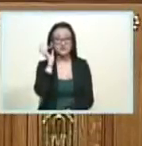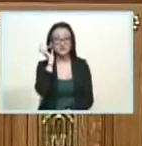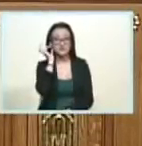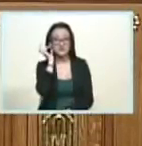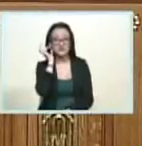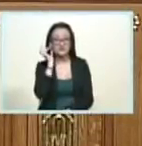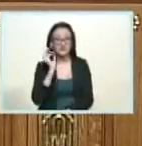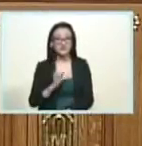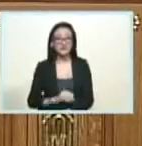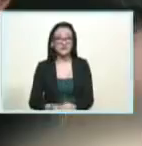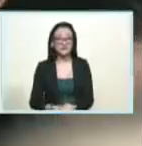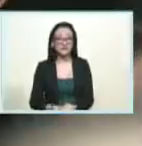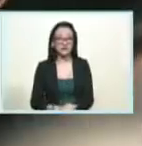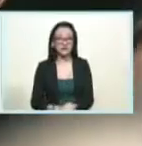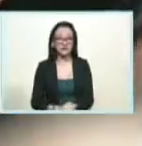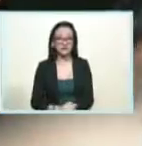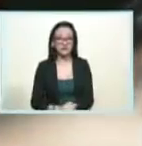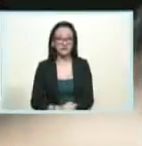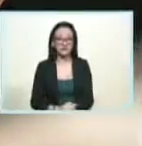gobernadoras,